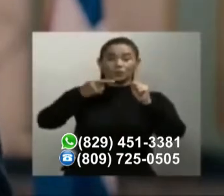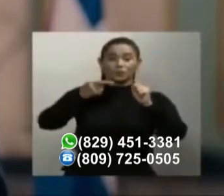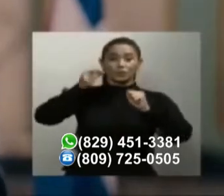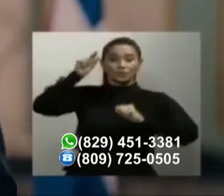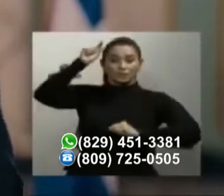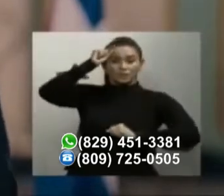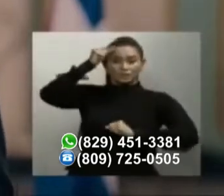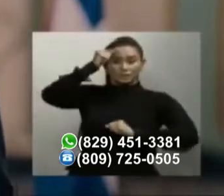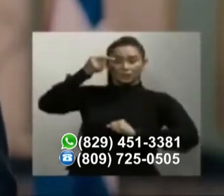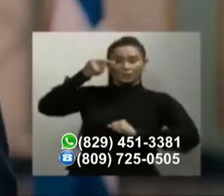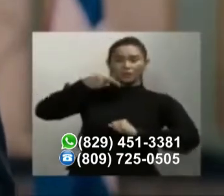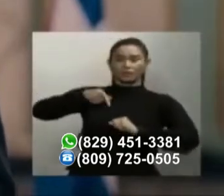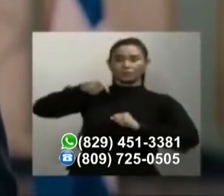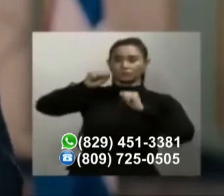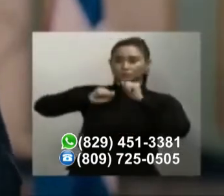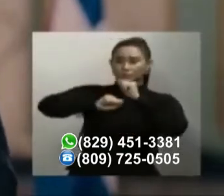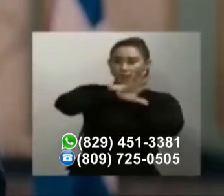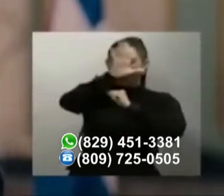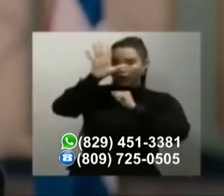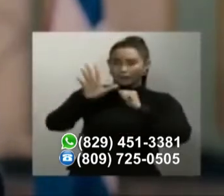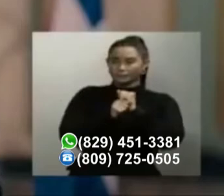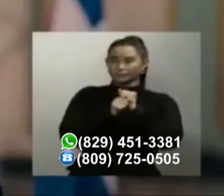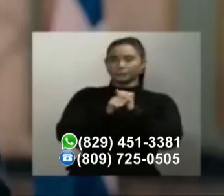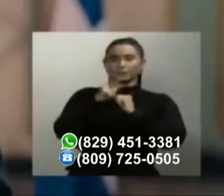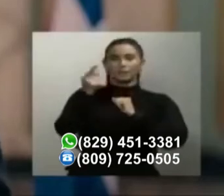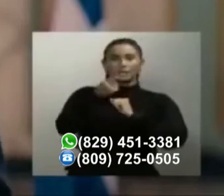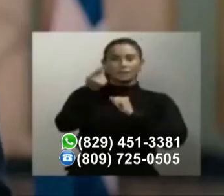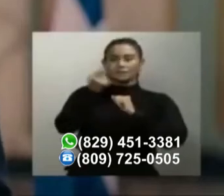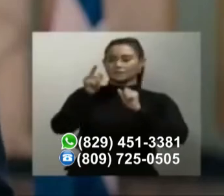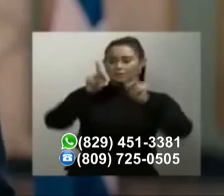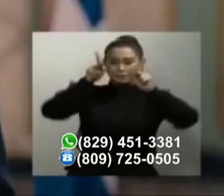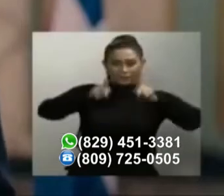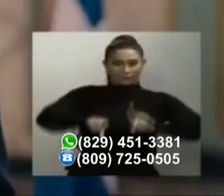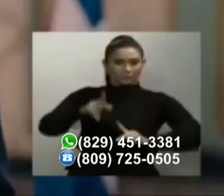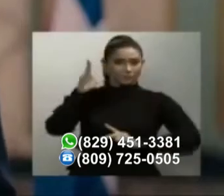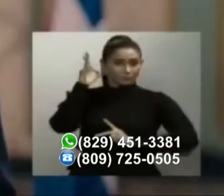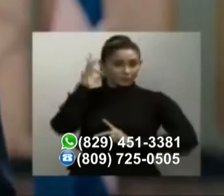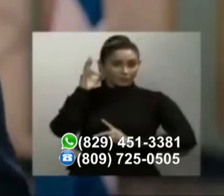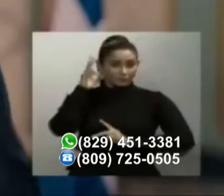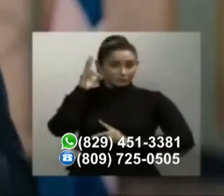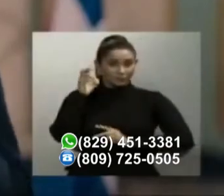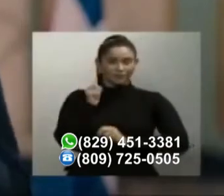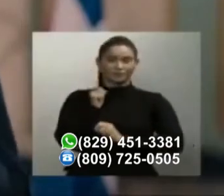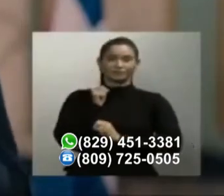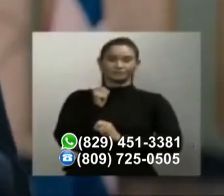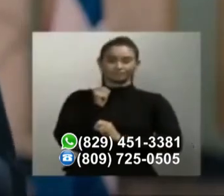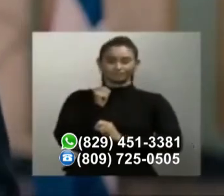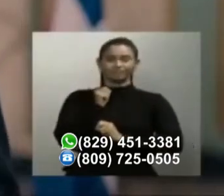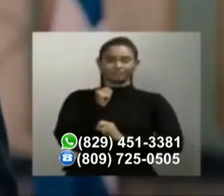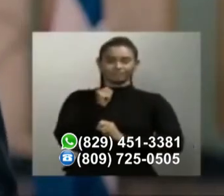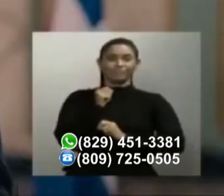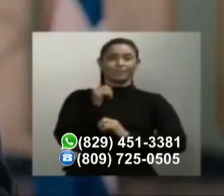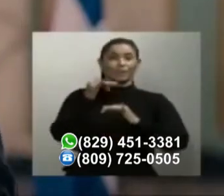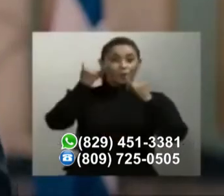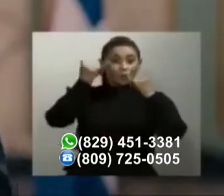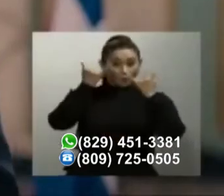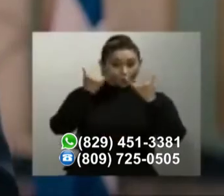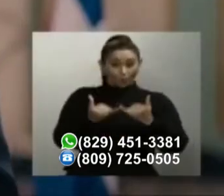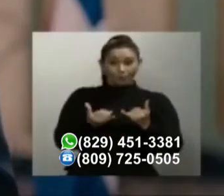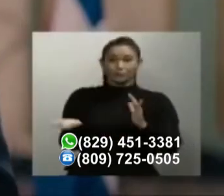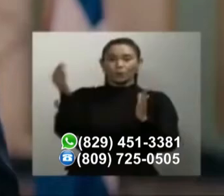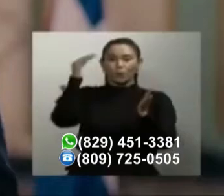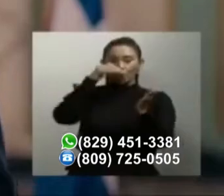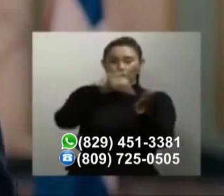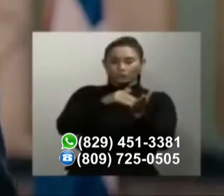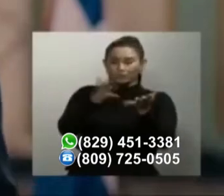a las 7 de la noche en una cadena de televisión de radio y plataformas digitales del gobierno sobre diferentes temas